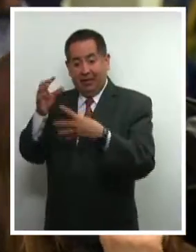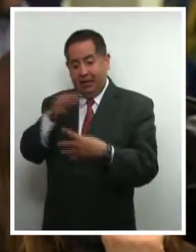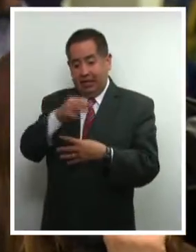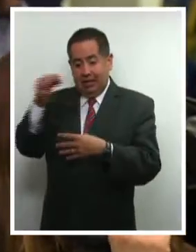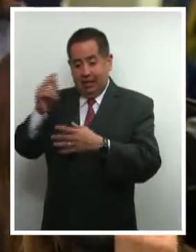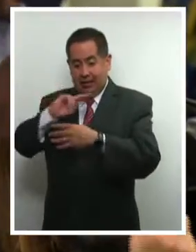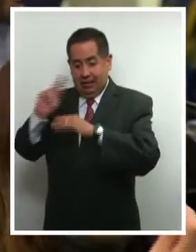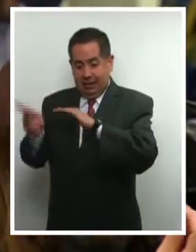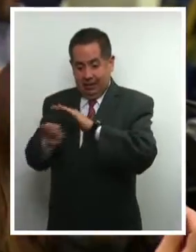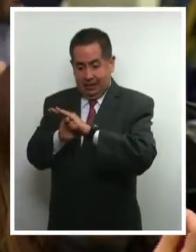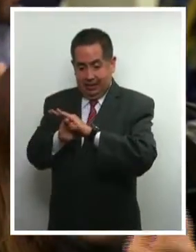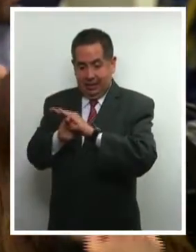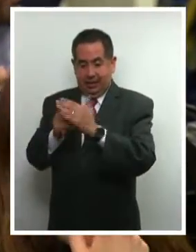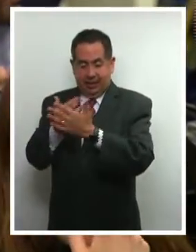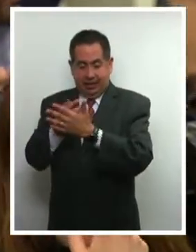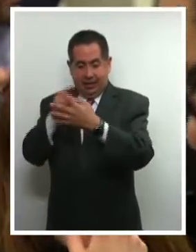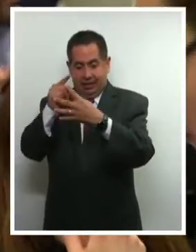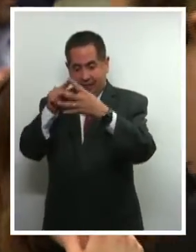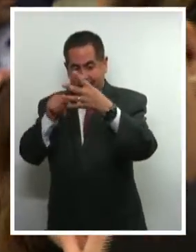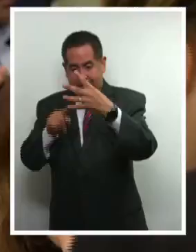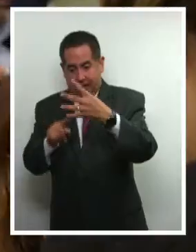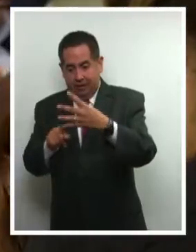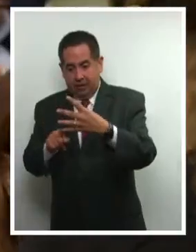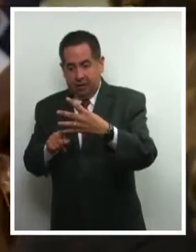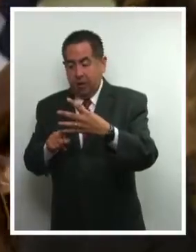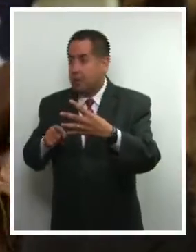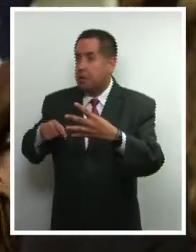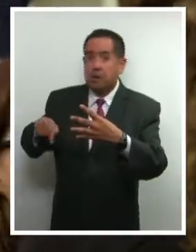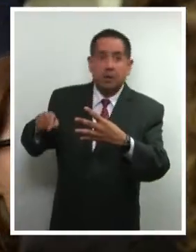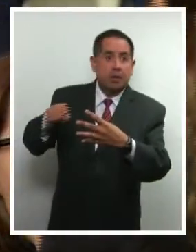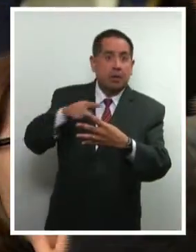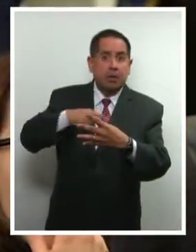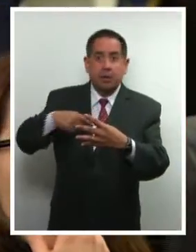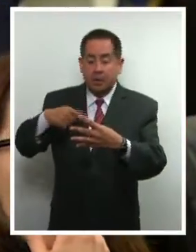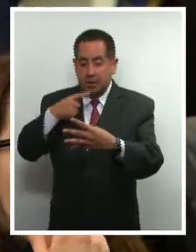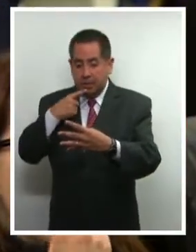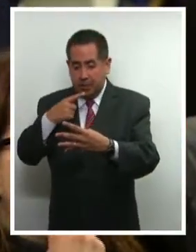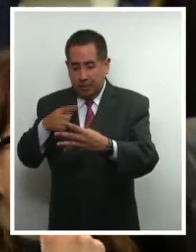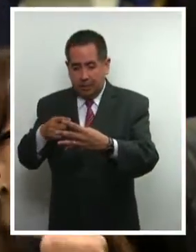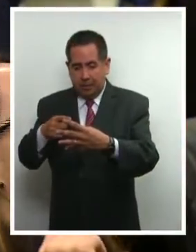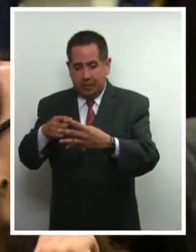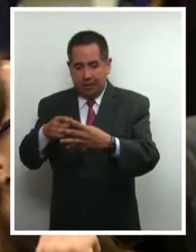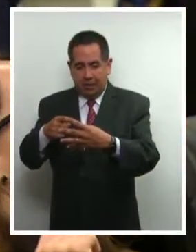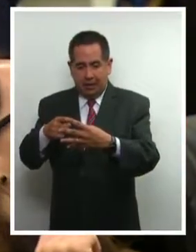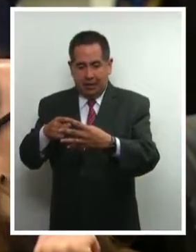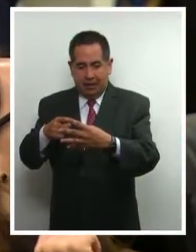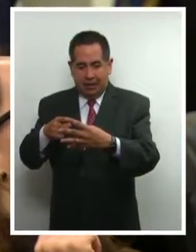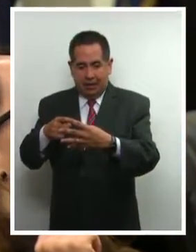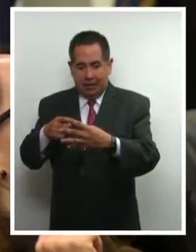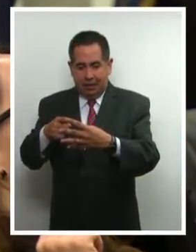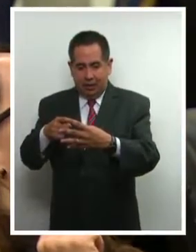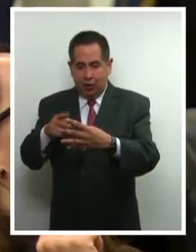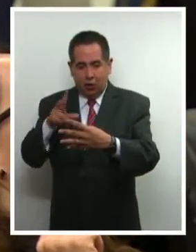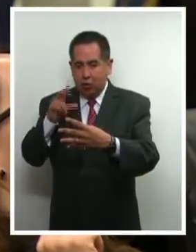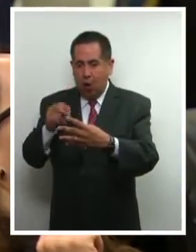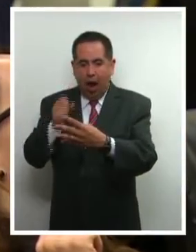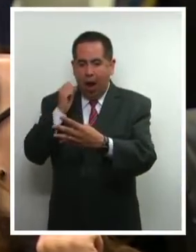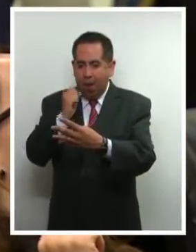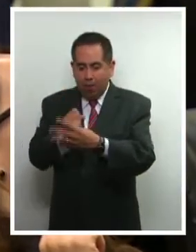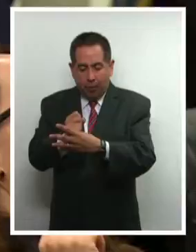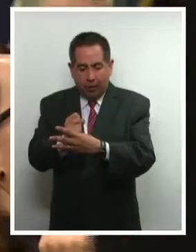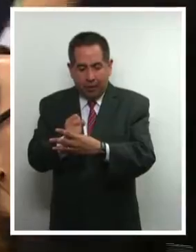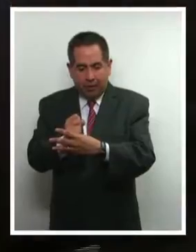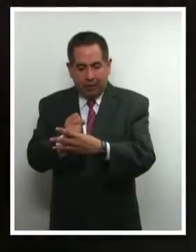reservado, una vez que pasa la votación en lo general, por supuesto que no está aprobado. Si